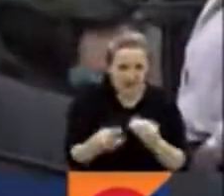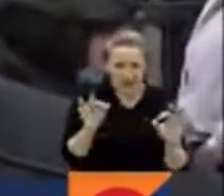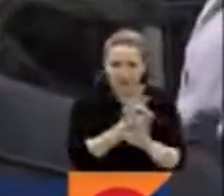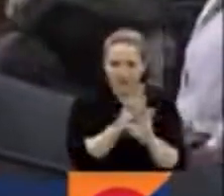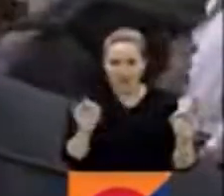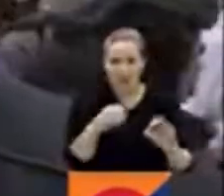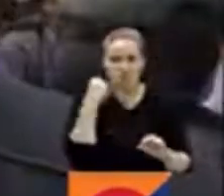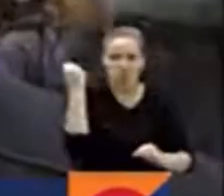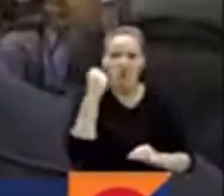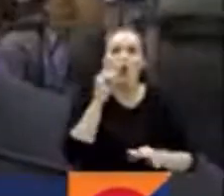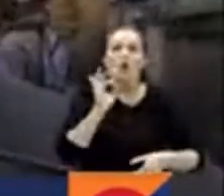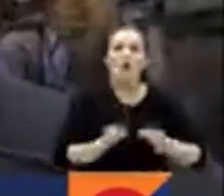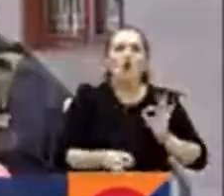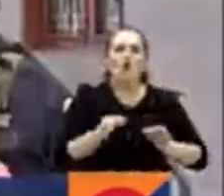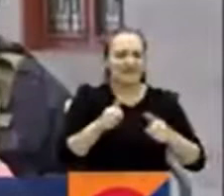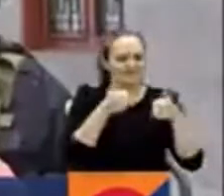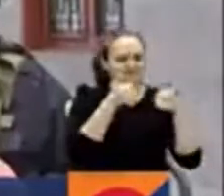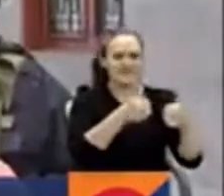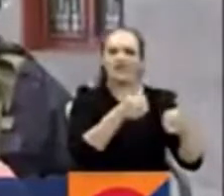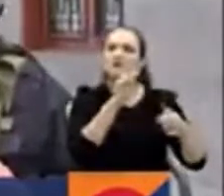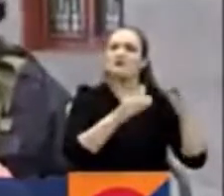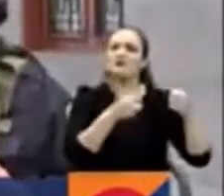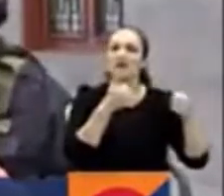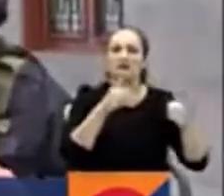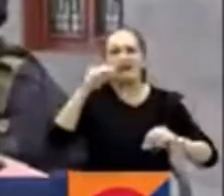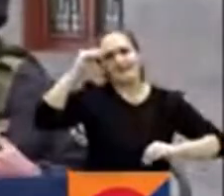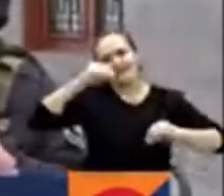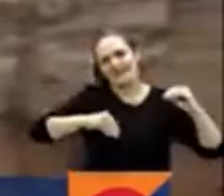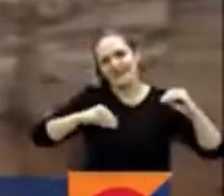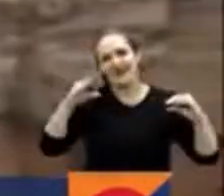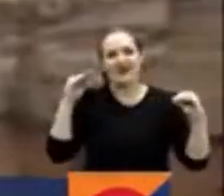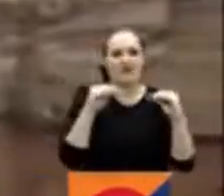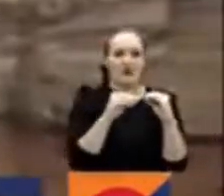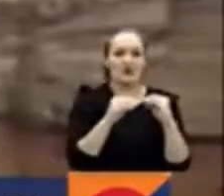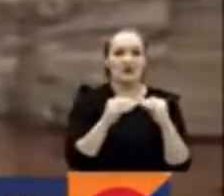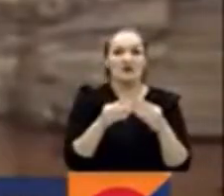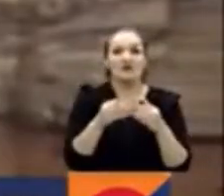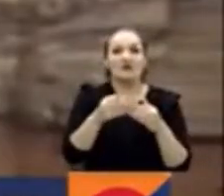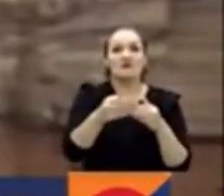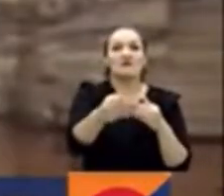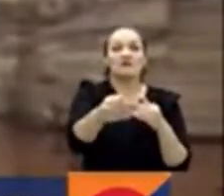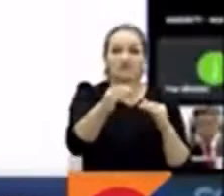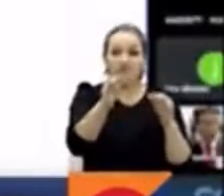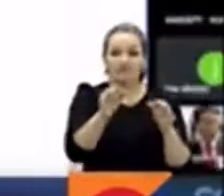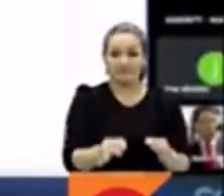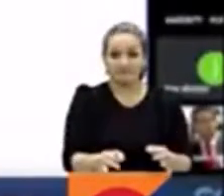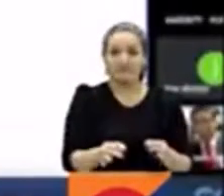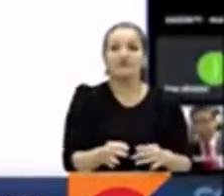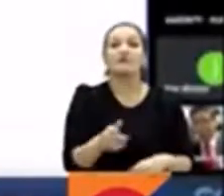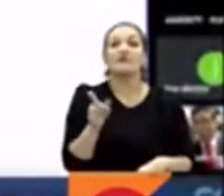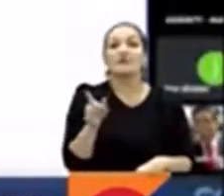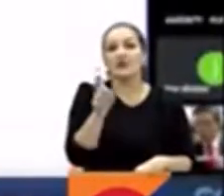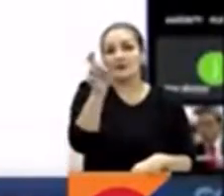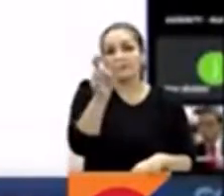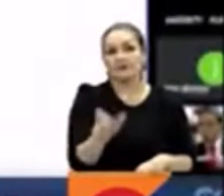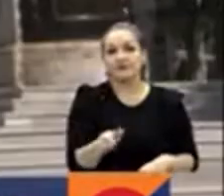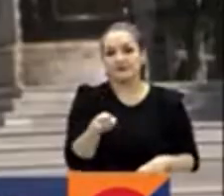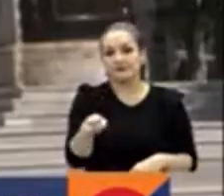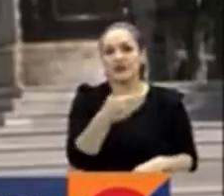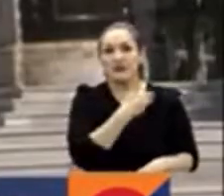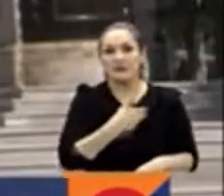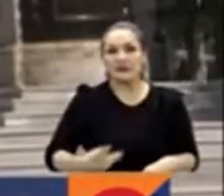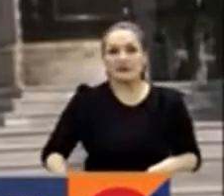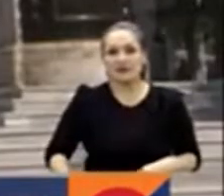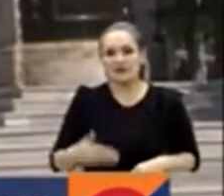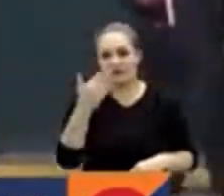peruana está actuando como debe actuar. La determinación es antesala del cara a cara del entorno cercano de Castillo con el Poder Judicial, pues